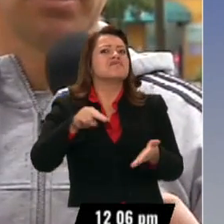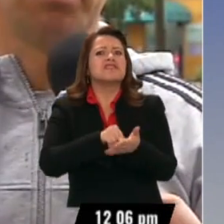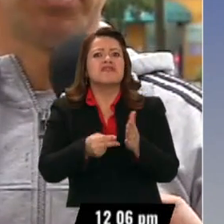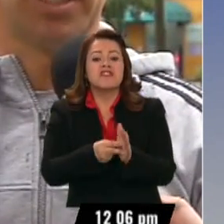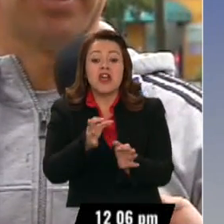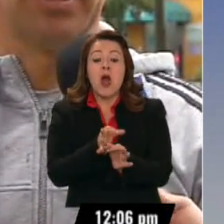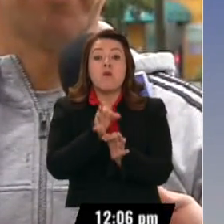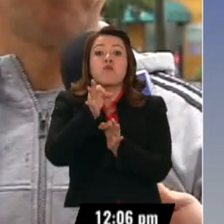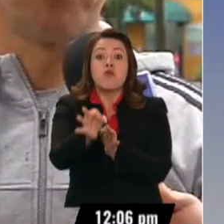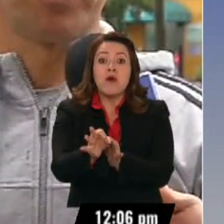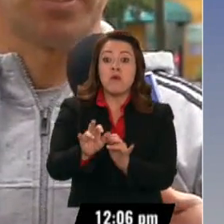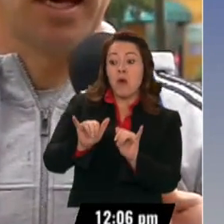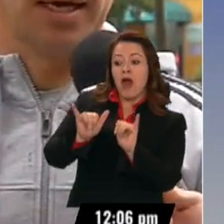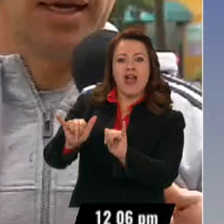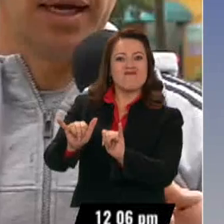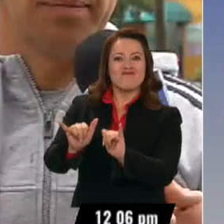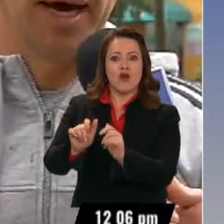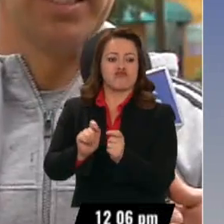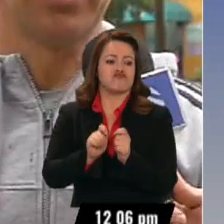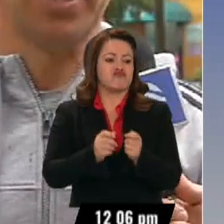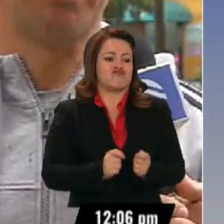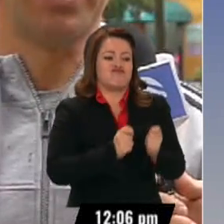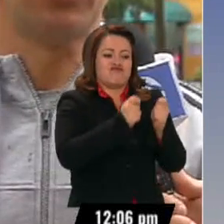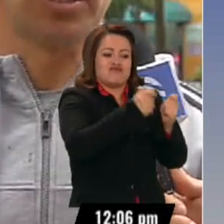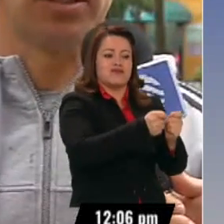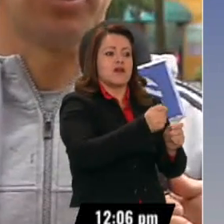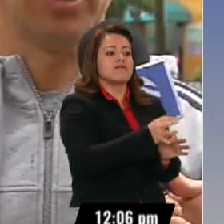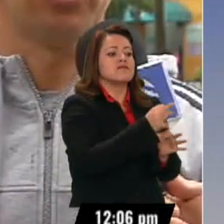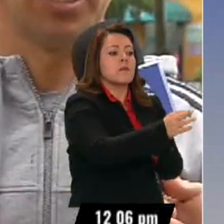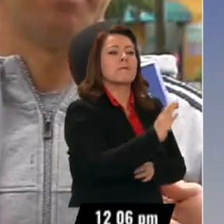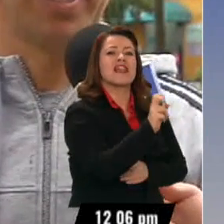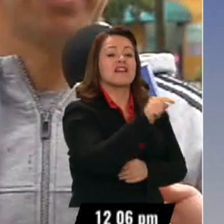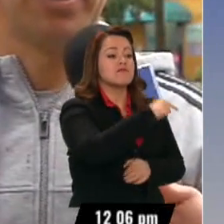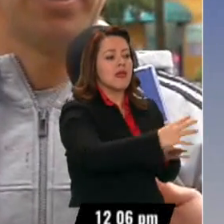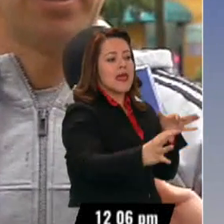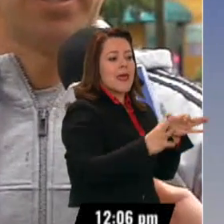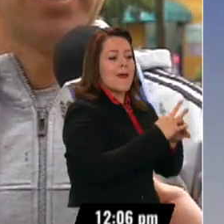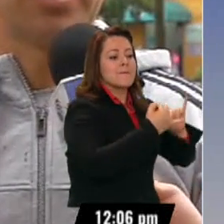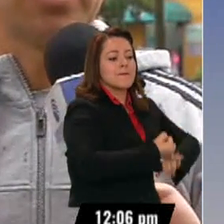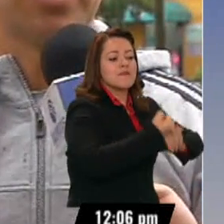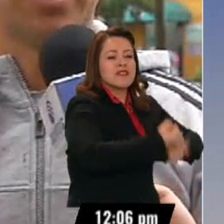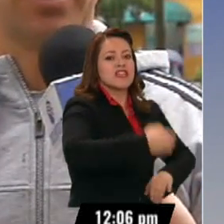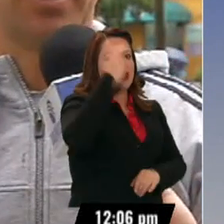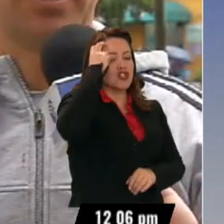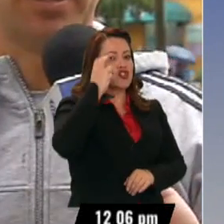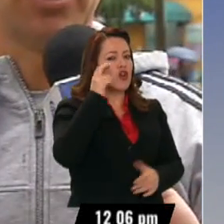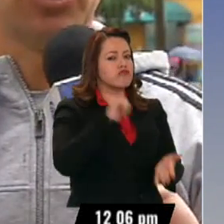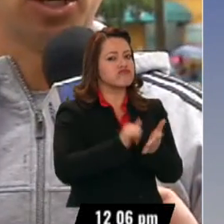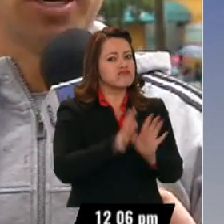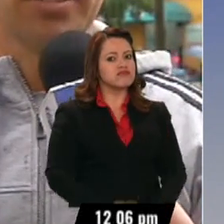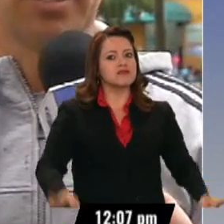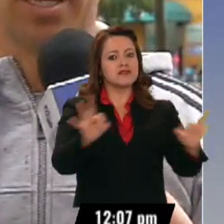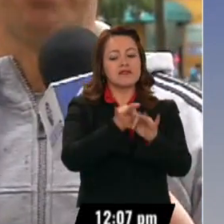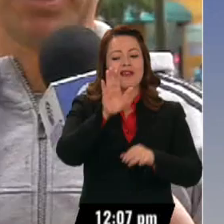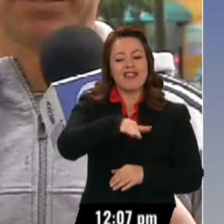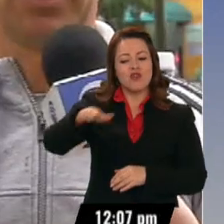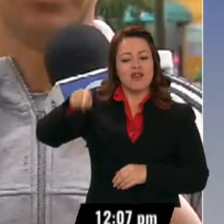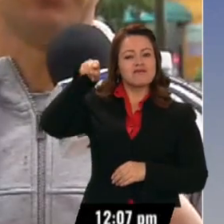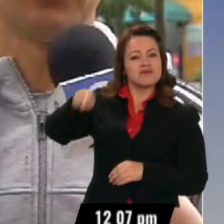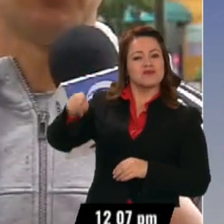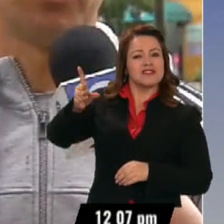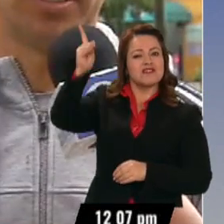y además es importante que el país sepa y los antioqueños sepan que esas